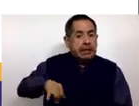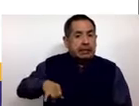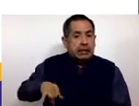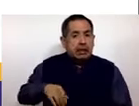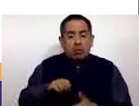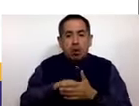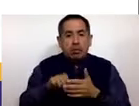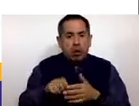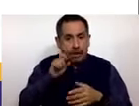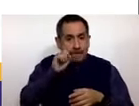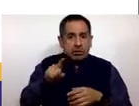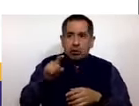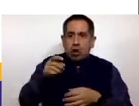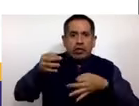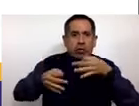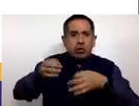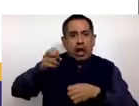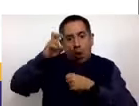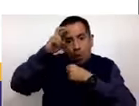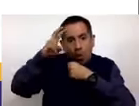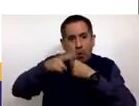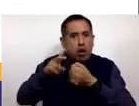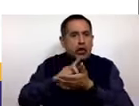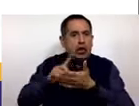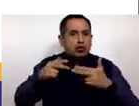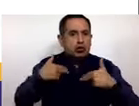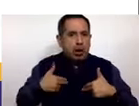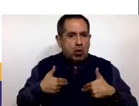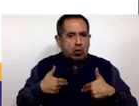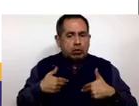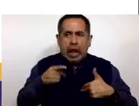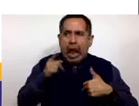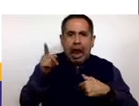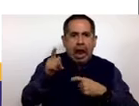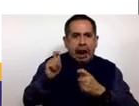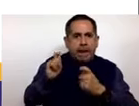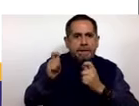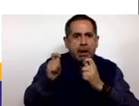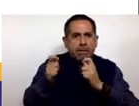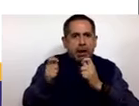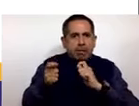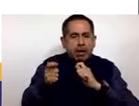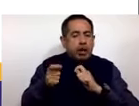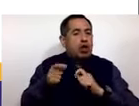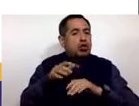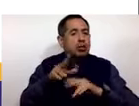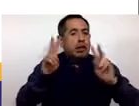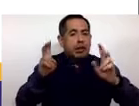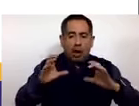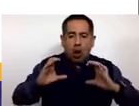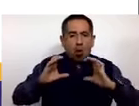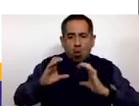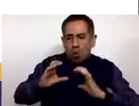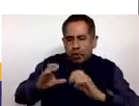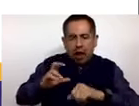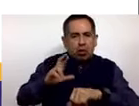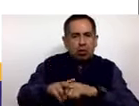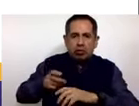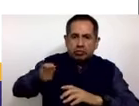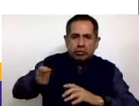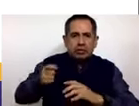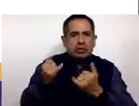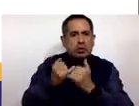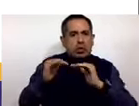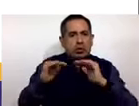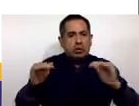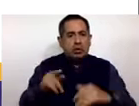propio Tribunal Europeo de Derechos Humanos, cómo ha sido la evolución de los cuidados y de las sentencias respecto a igualdad de género. Y